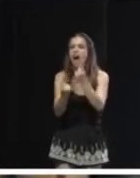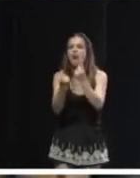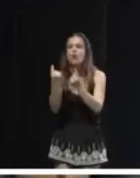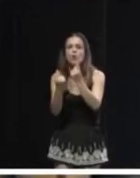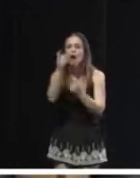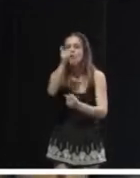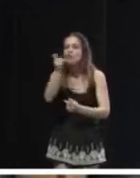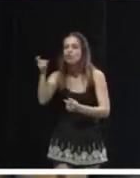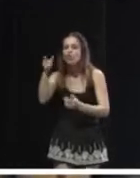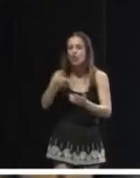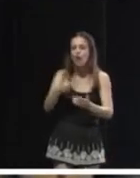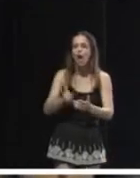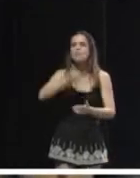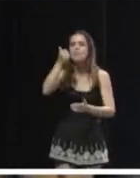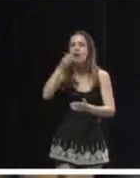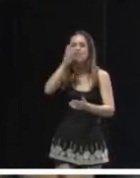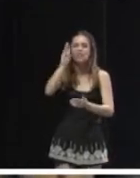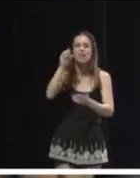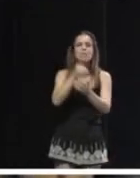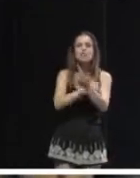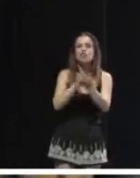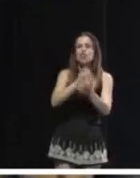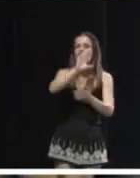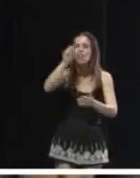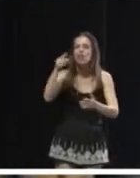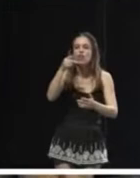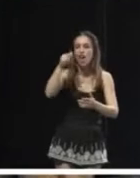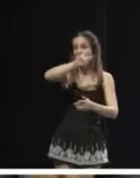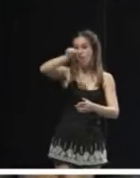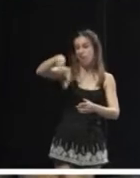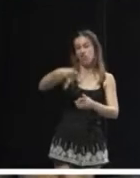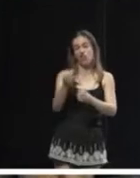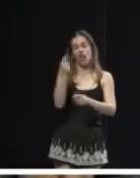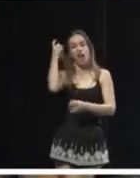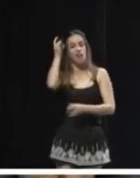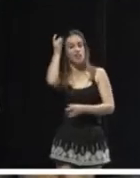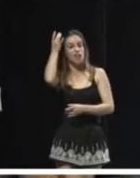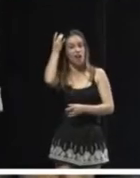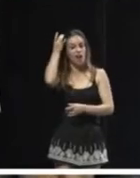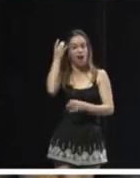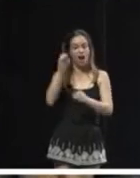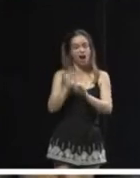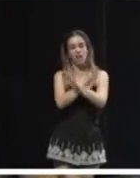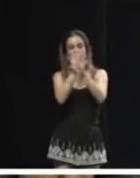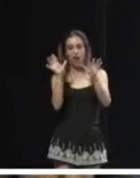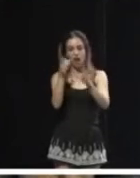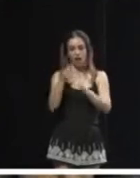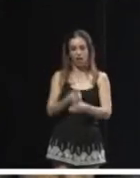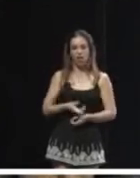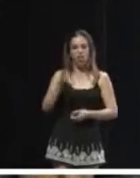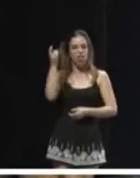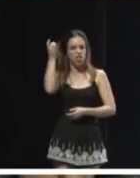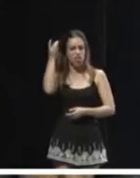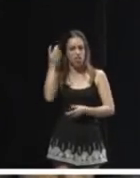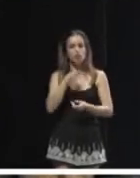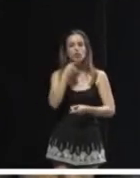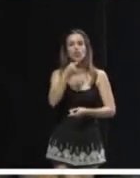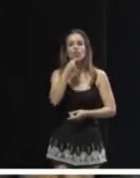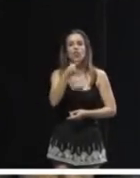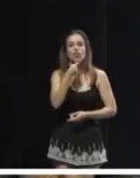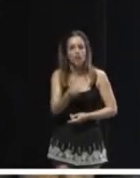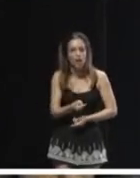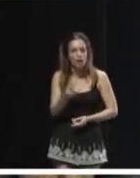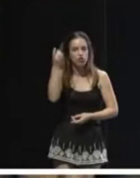Ellos tienen las ideas claras, que no os cuenten milongas. Dicen en esta entrevista que va a bajar los impuestos a